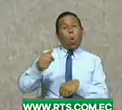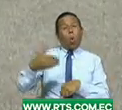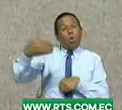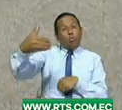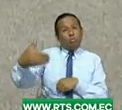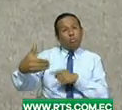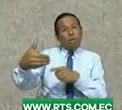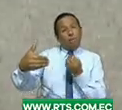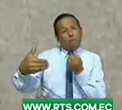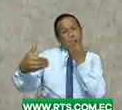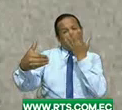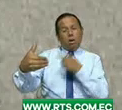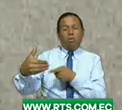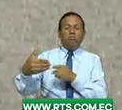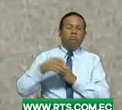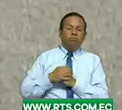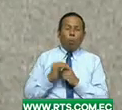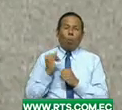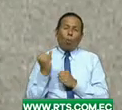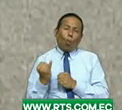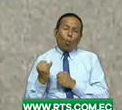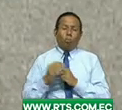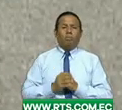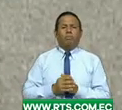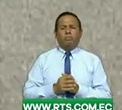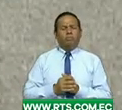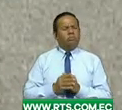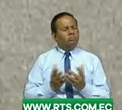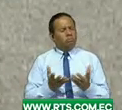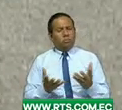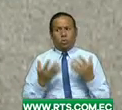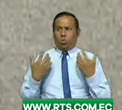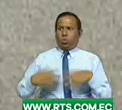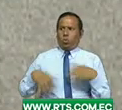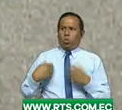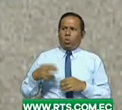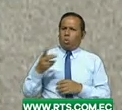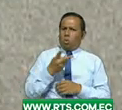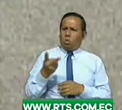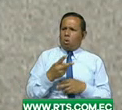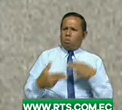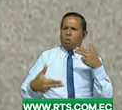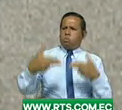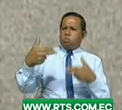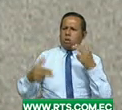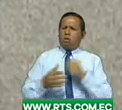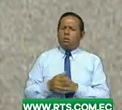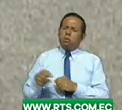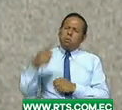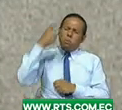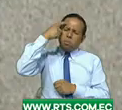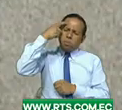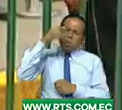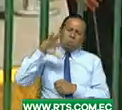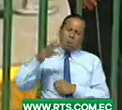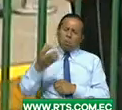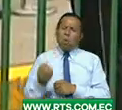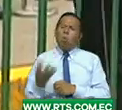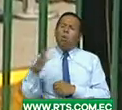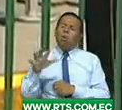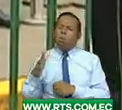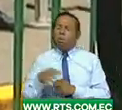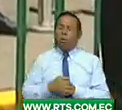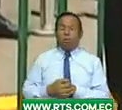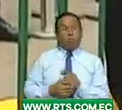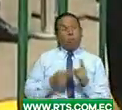medio blanco, bajito, flaquito. Era un pelado, amiga, con dos armas. ¿Qué edad le calcula usted? Al chico habrán sido